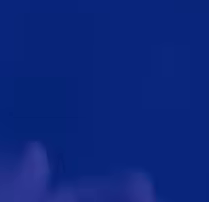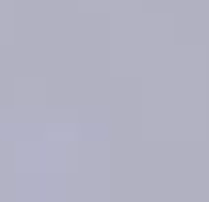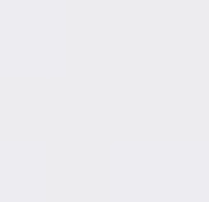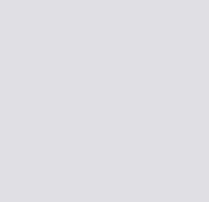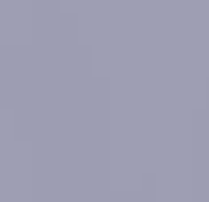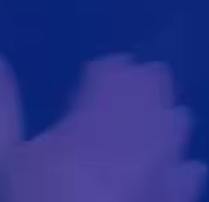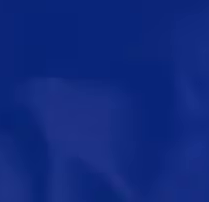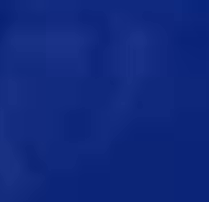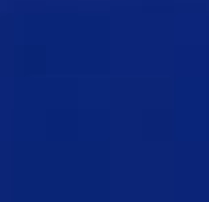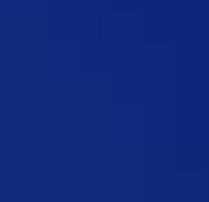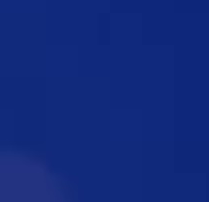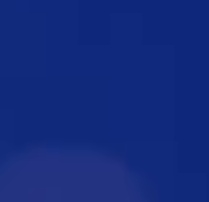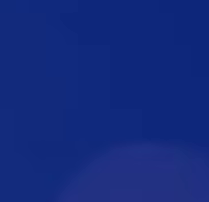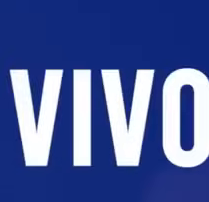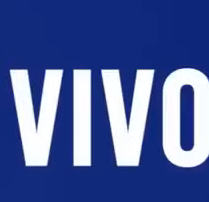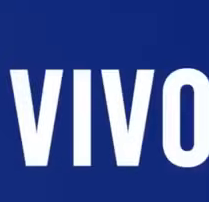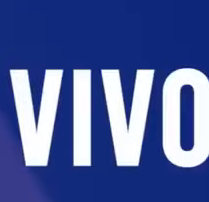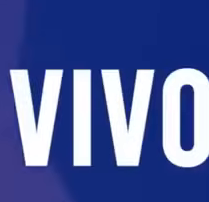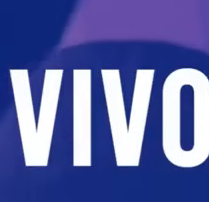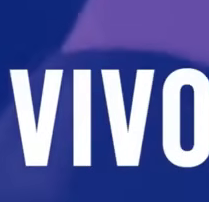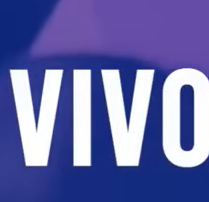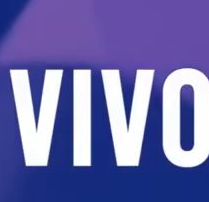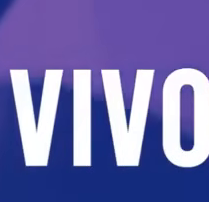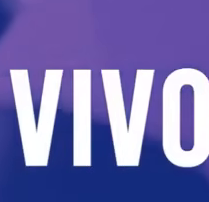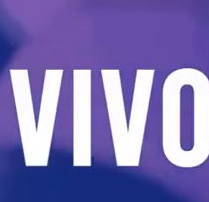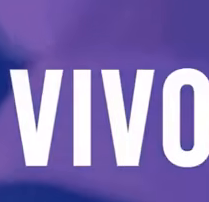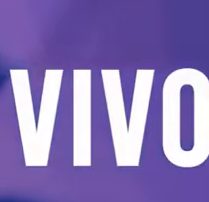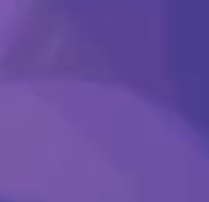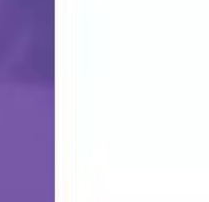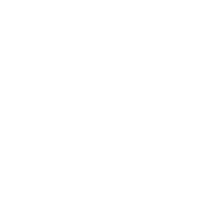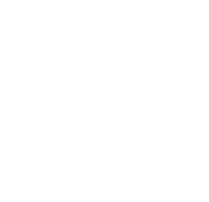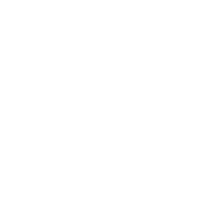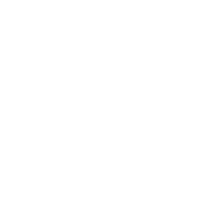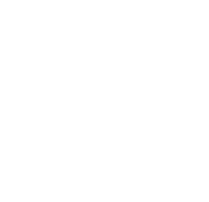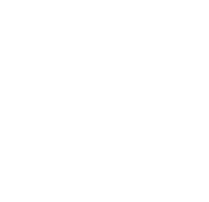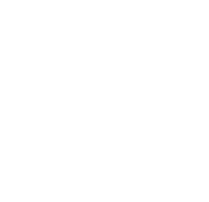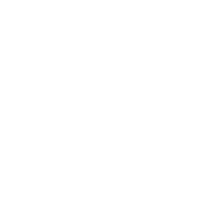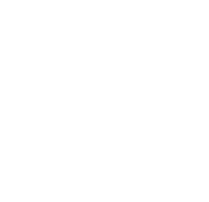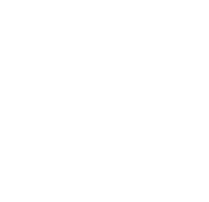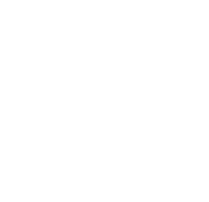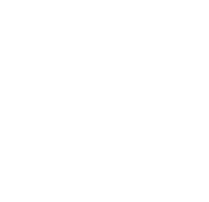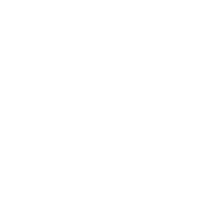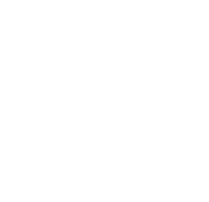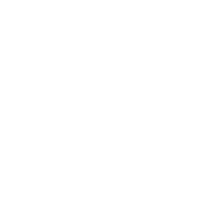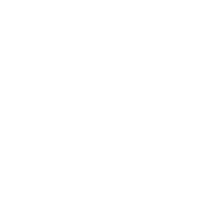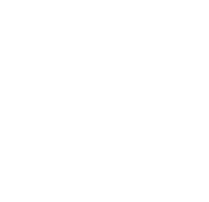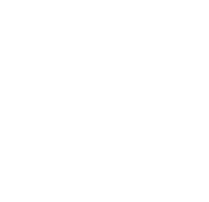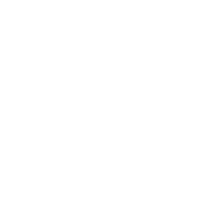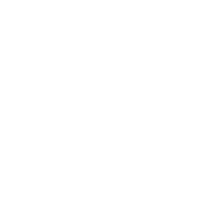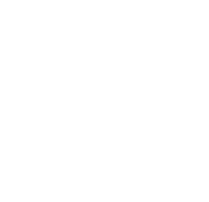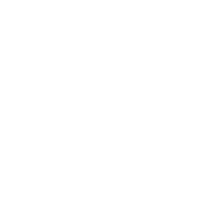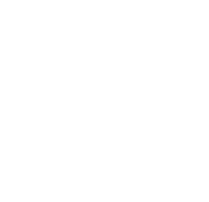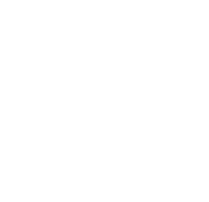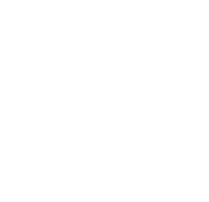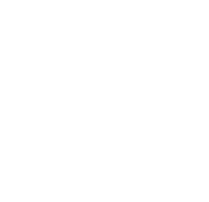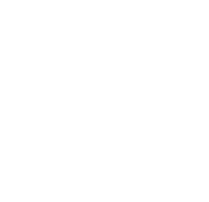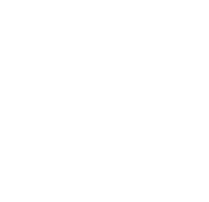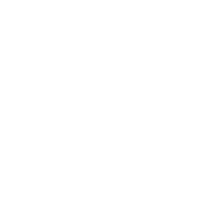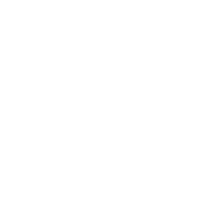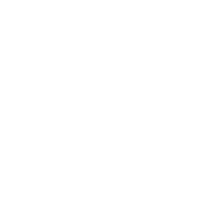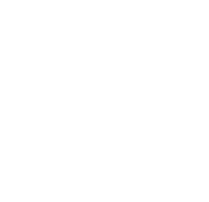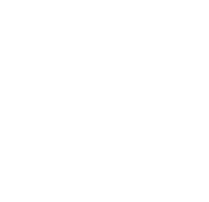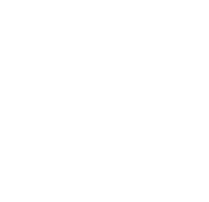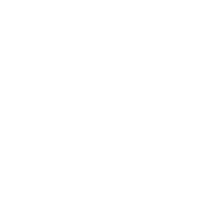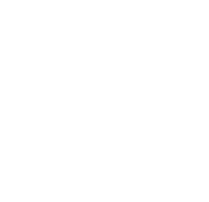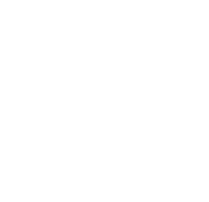servicio devocional de hoy viernes, en vivo, desde el Auditorio de Iglesia de Cristo Ebenezer Zona 5, en la ciudad de